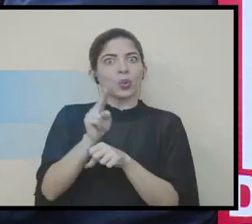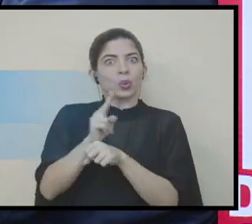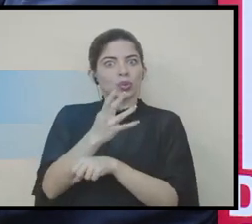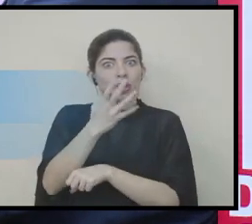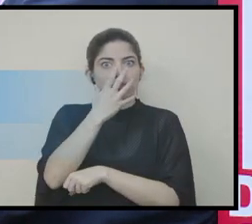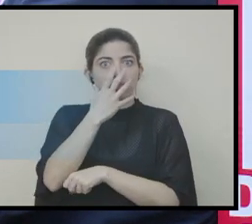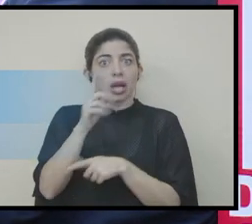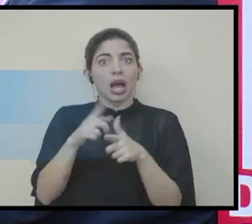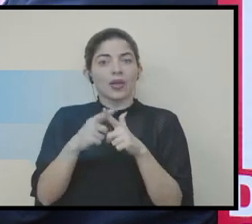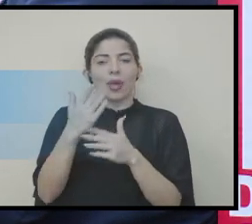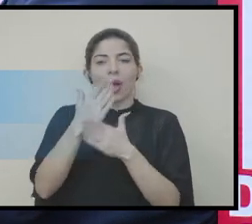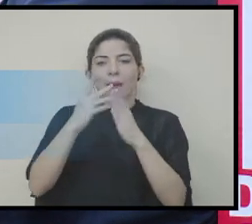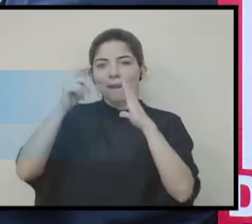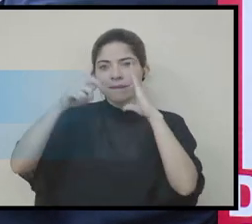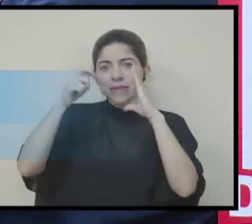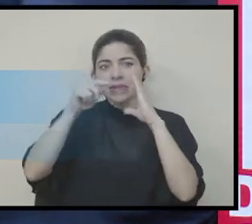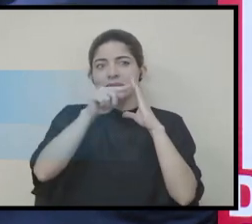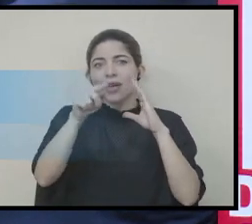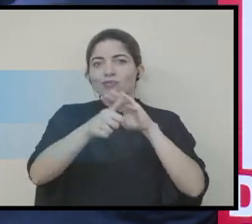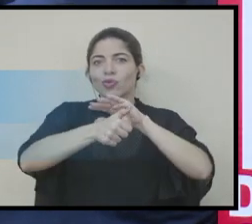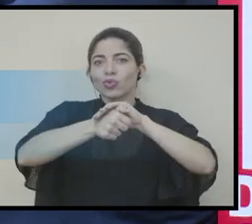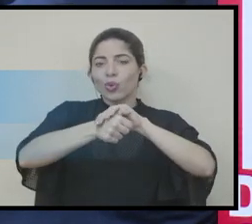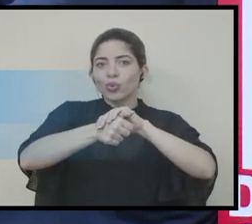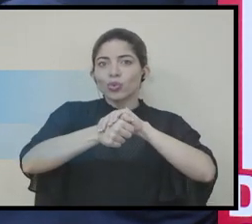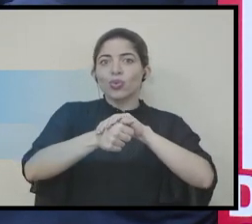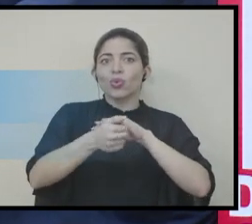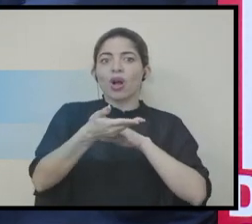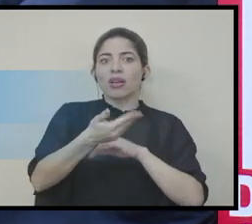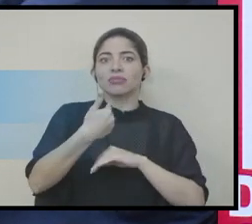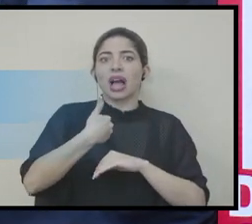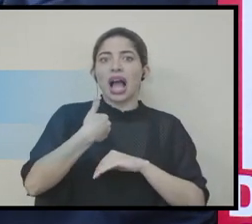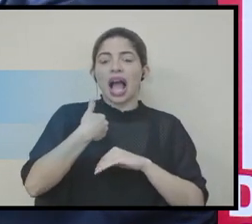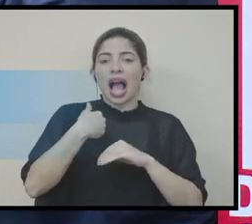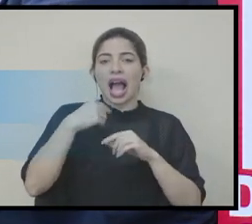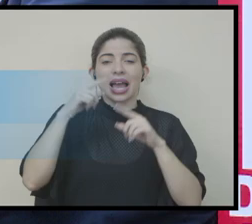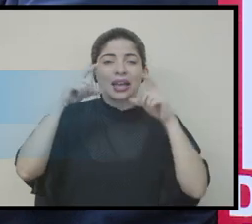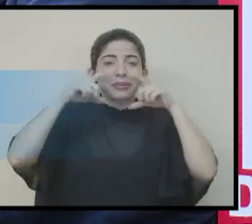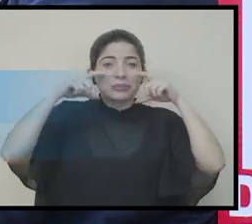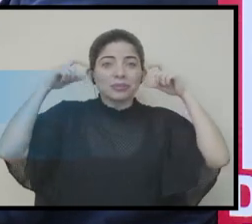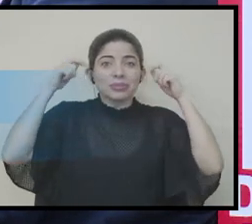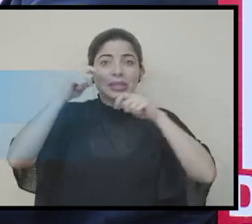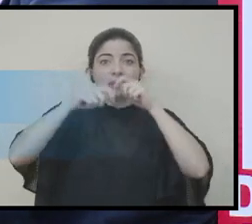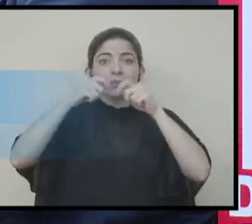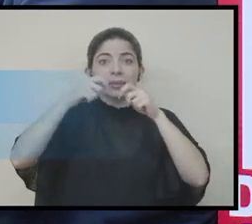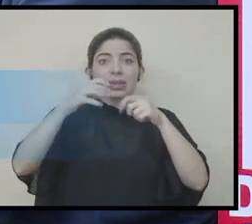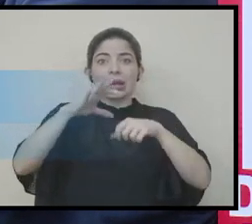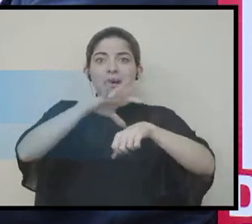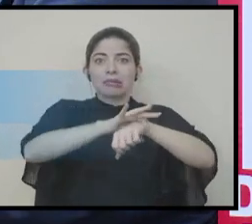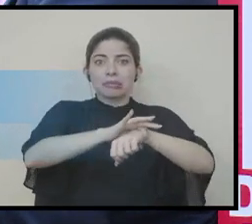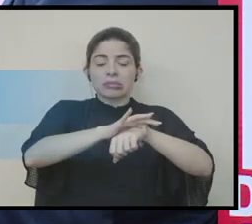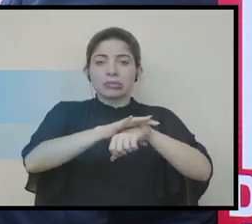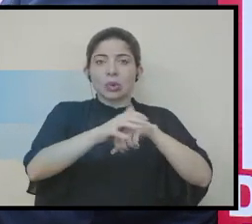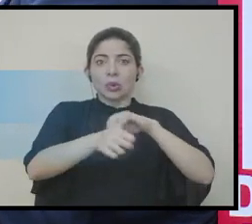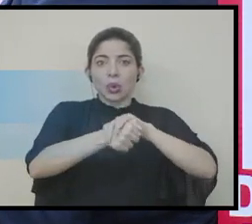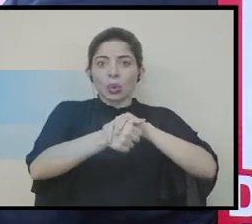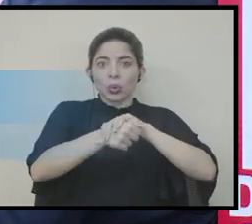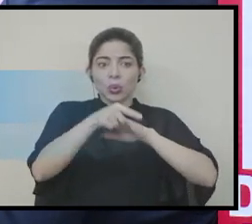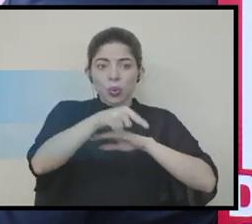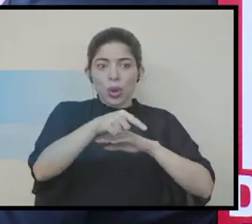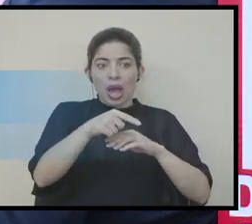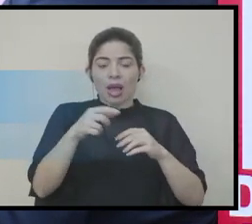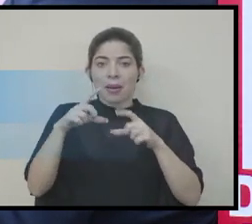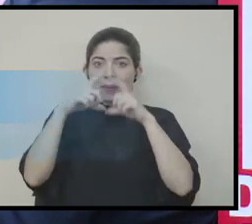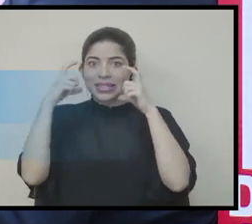por ahí hay unos videos de tortuguitas con las liguitas estas amarradas en el mar, ¿verdad? Entonces,